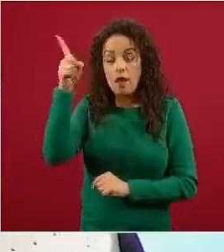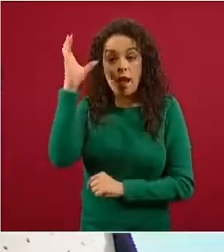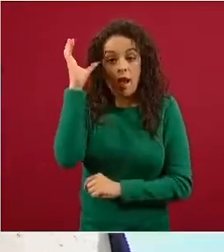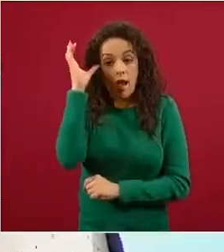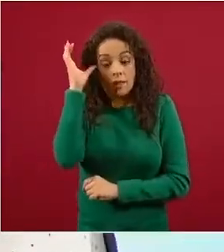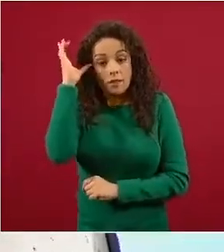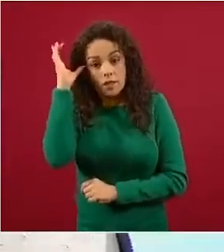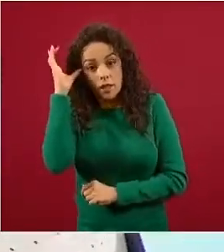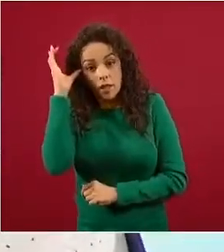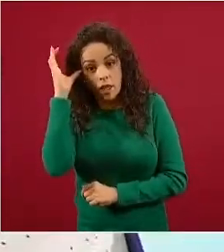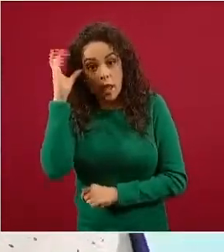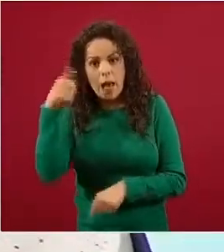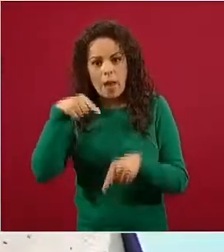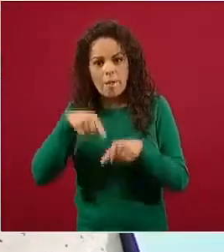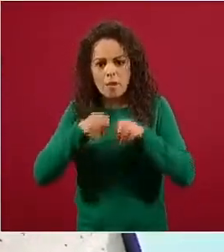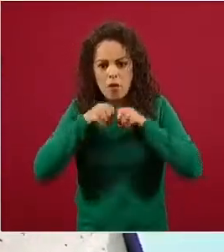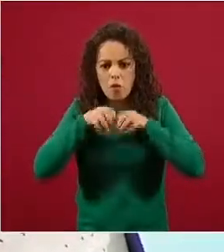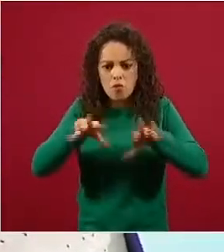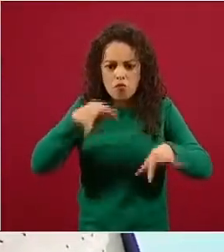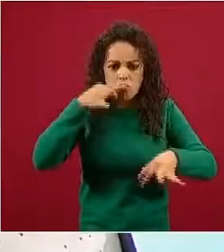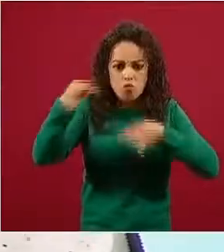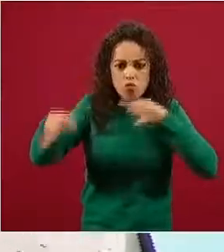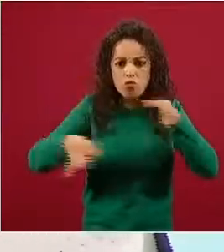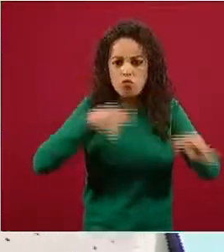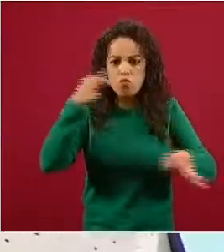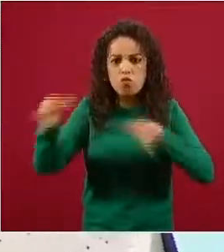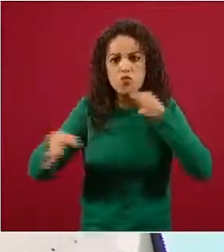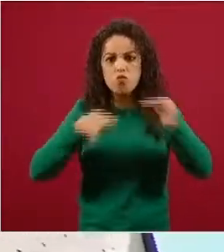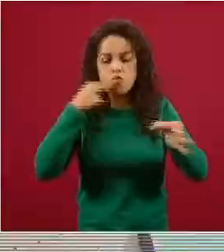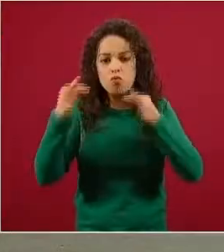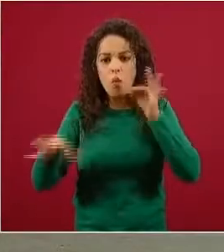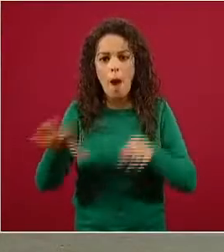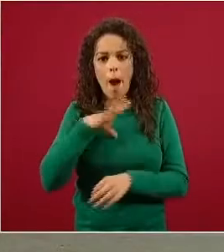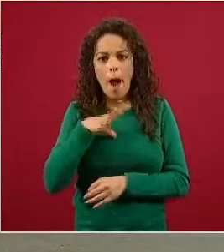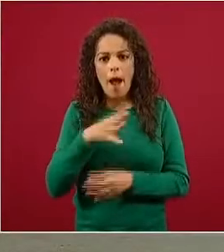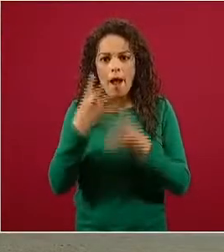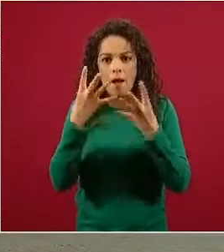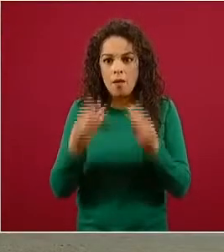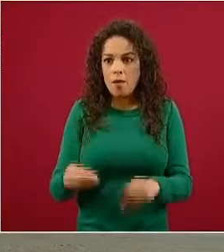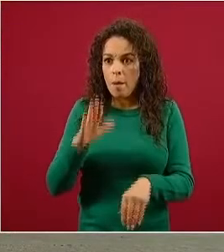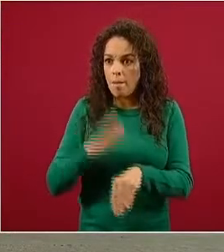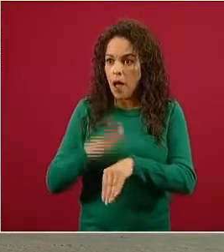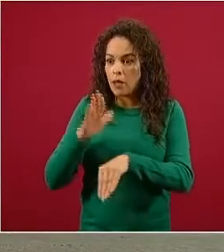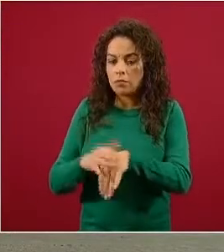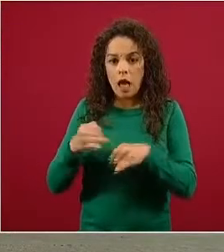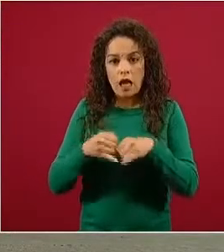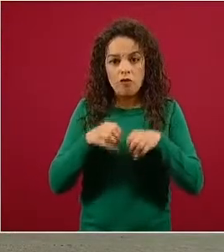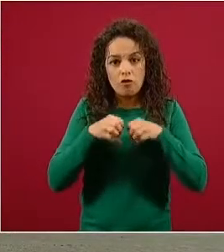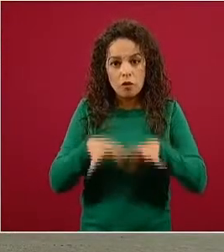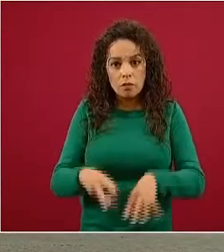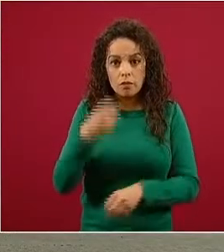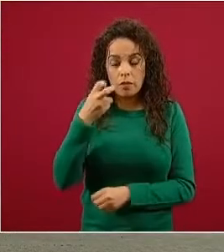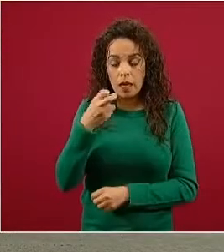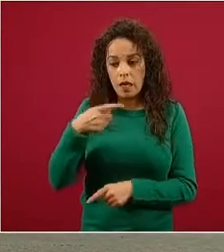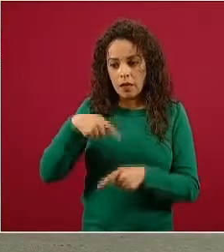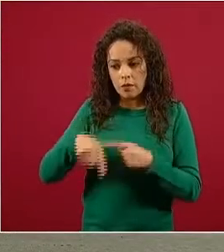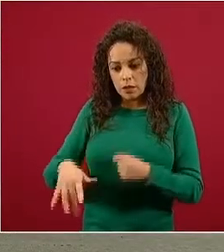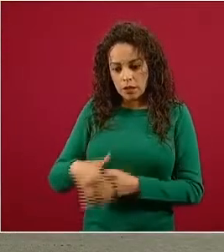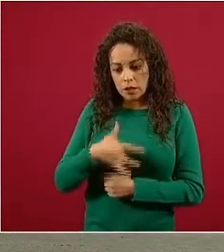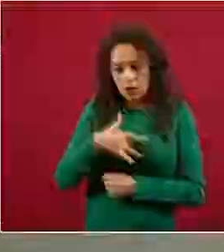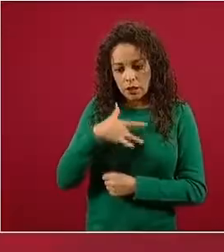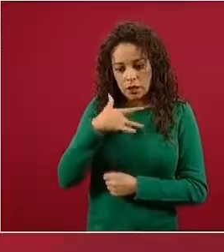vida de un ser querido puede ser la mayor de las pérdidas, pero